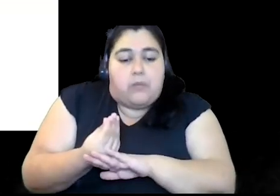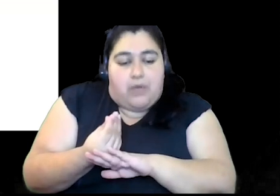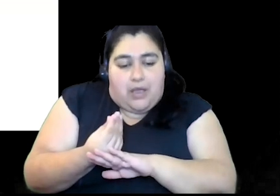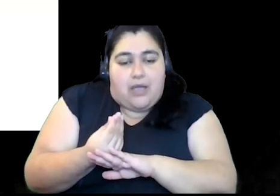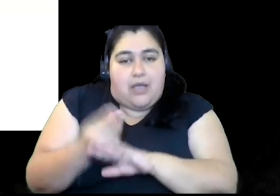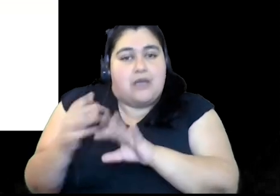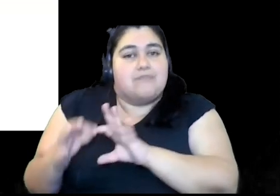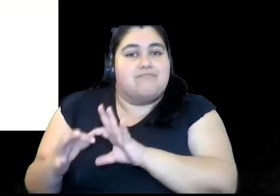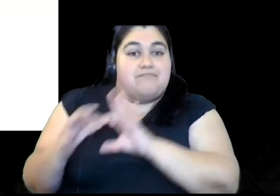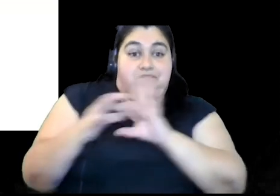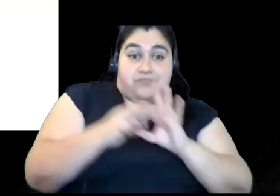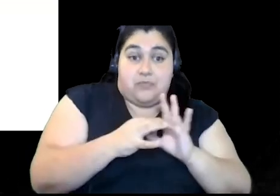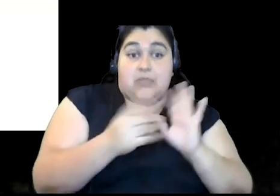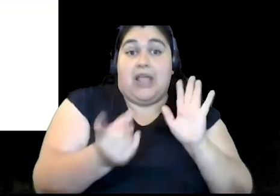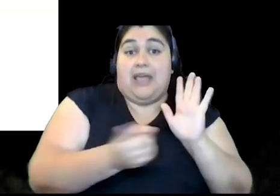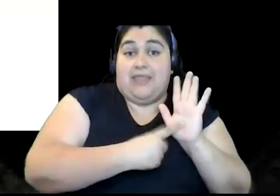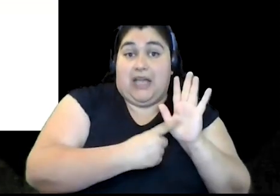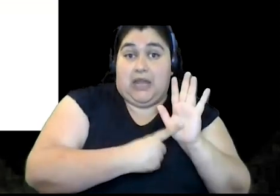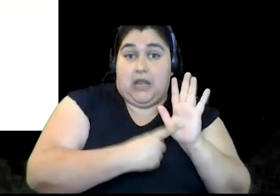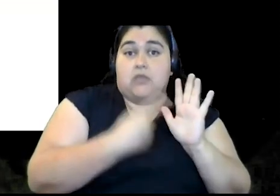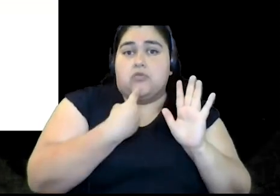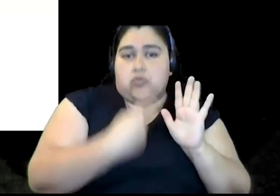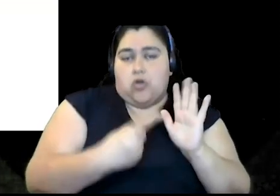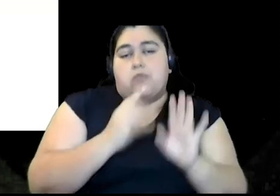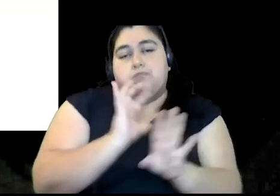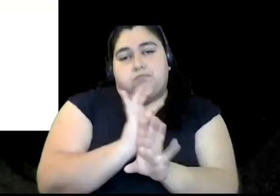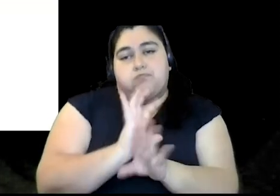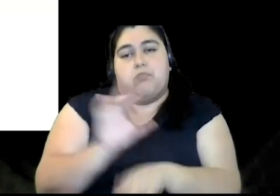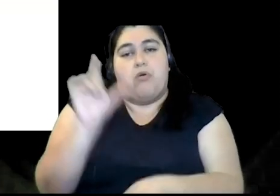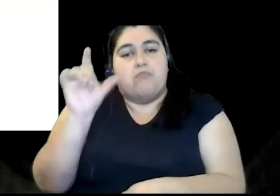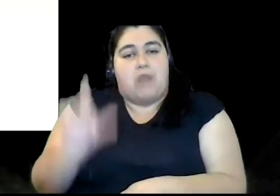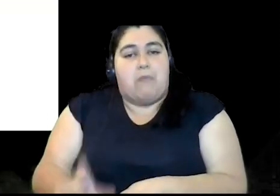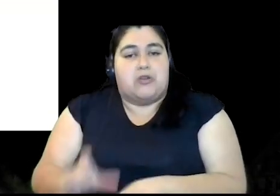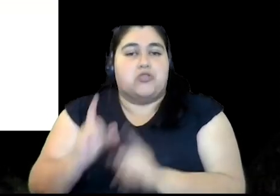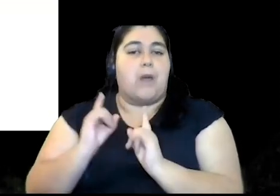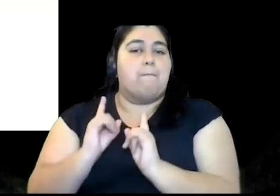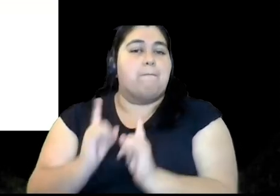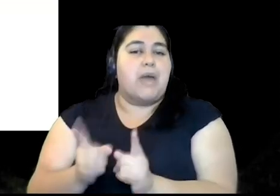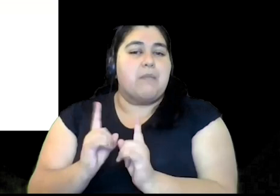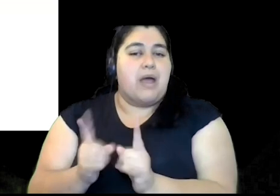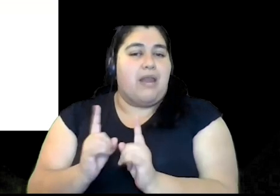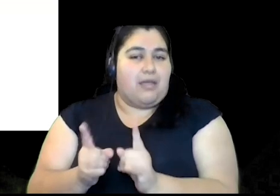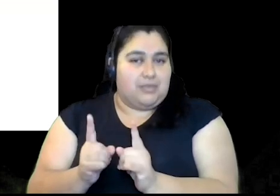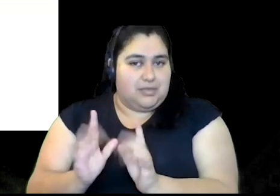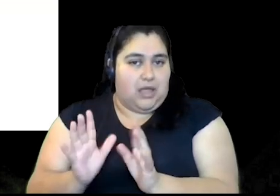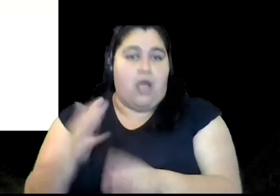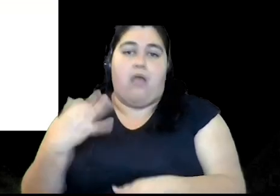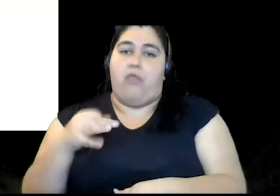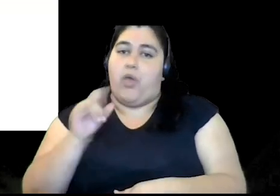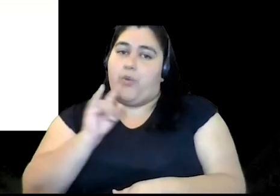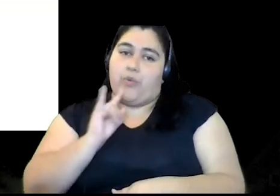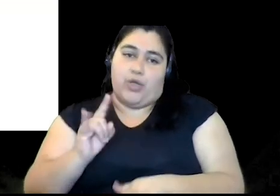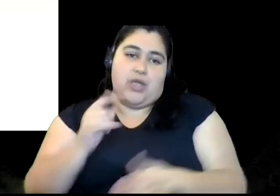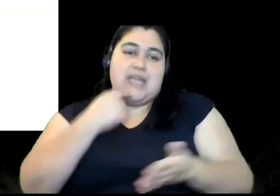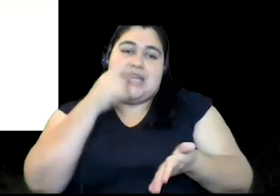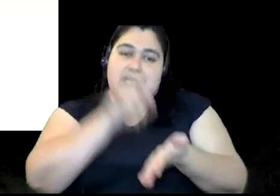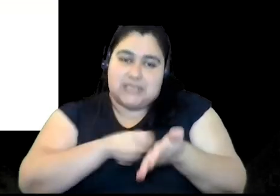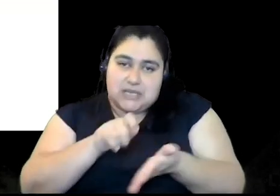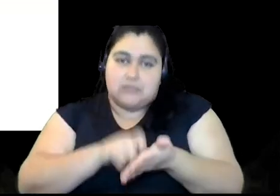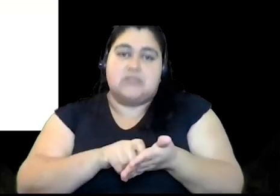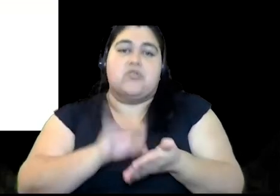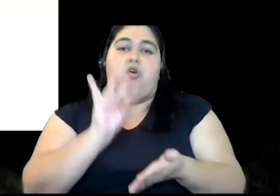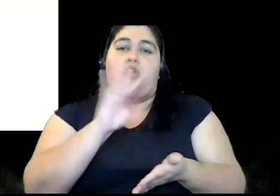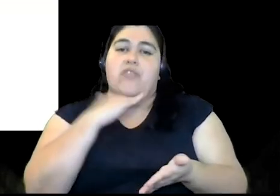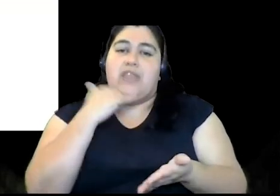viene de la mano del decreto reglamentario, califica como establecimiento permanente, debe inscribirse, presentar